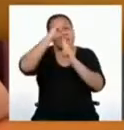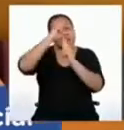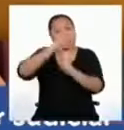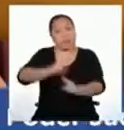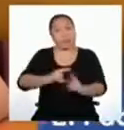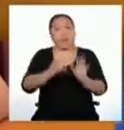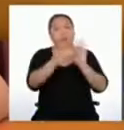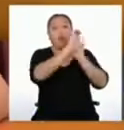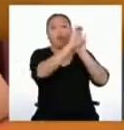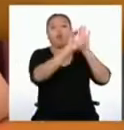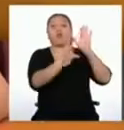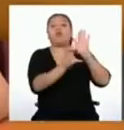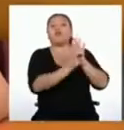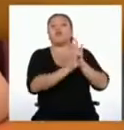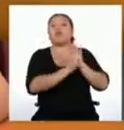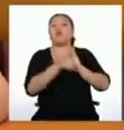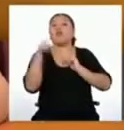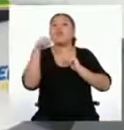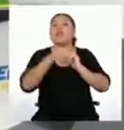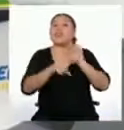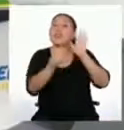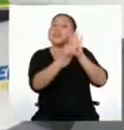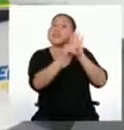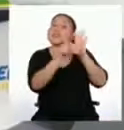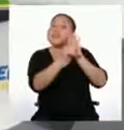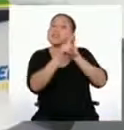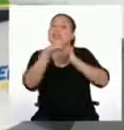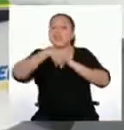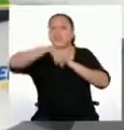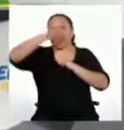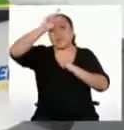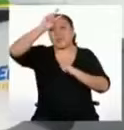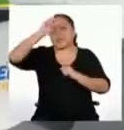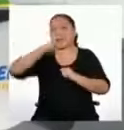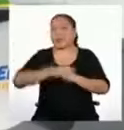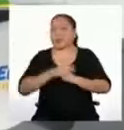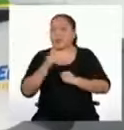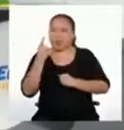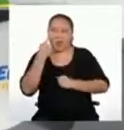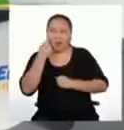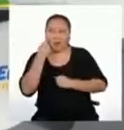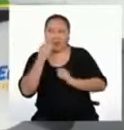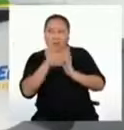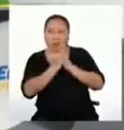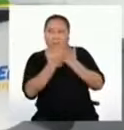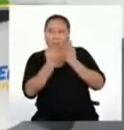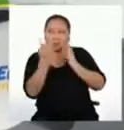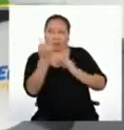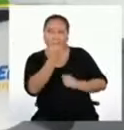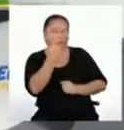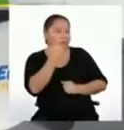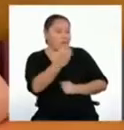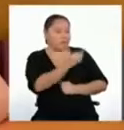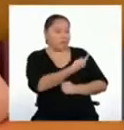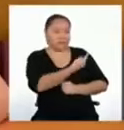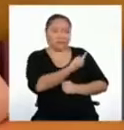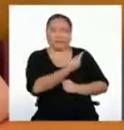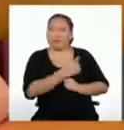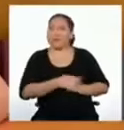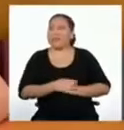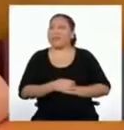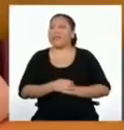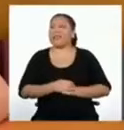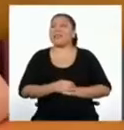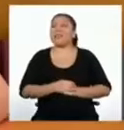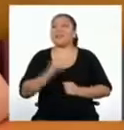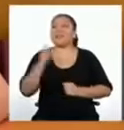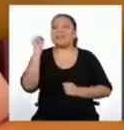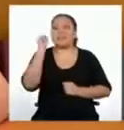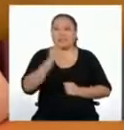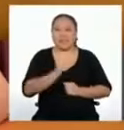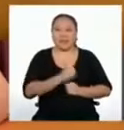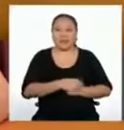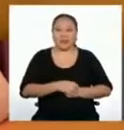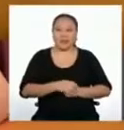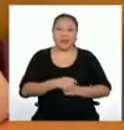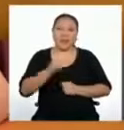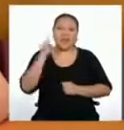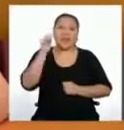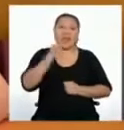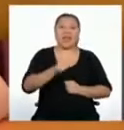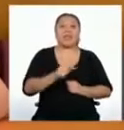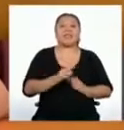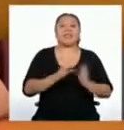Constitución y a las leyes del Perú. ¿Es el mismo libro que conocimos la clase anterior? Exacto. Es